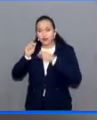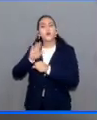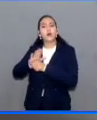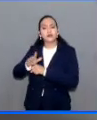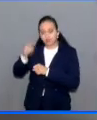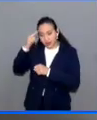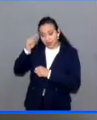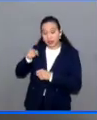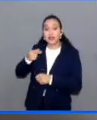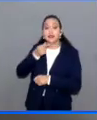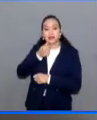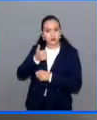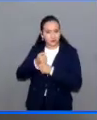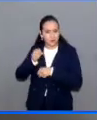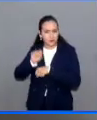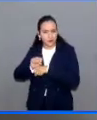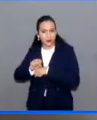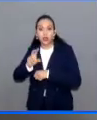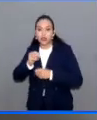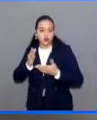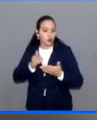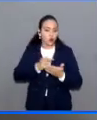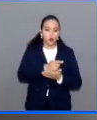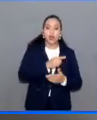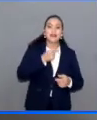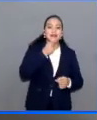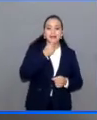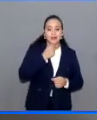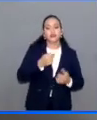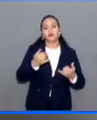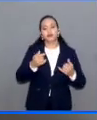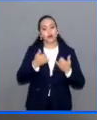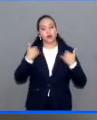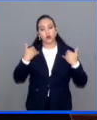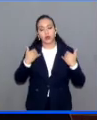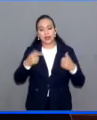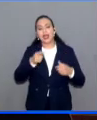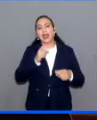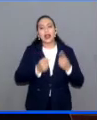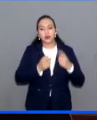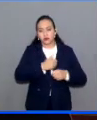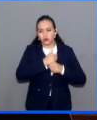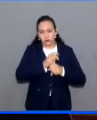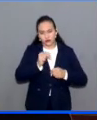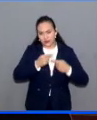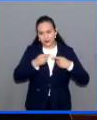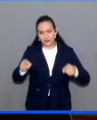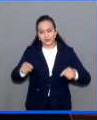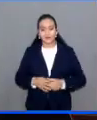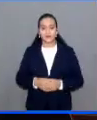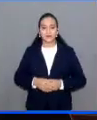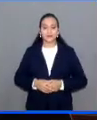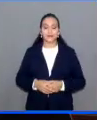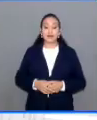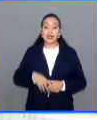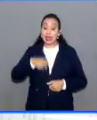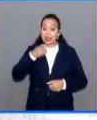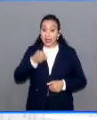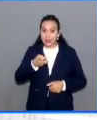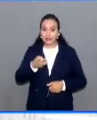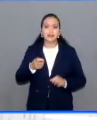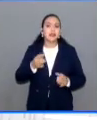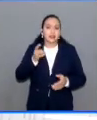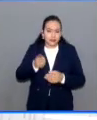a población de niñas, niños y adolescentes en situación de vulnerabilidad. Considero que esta es una medida de política pública